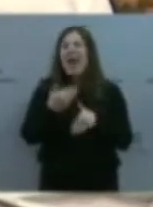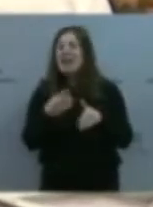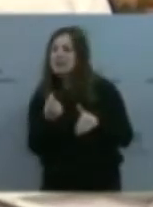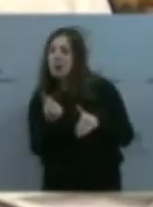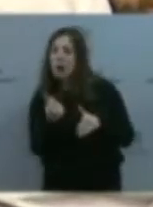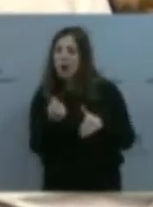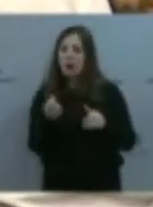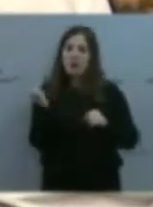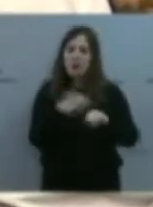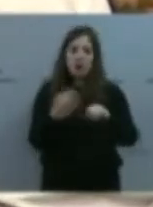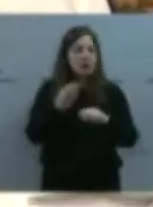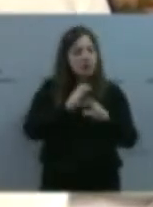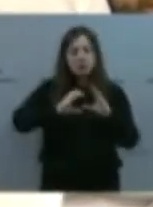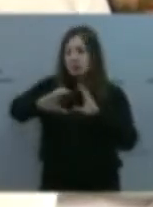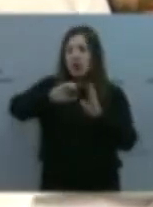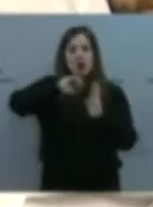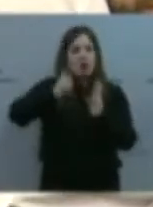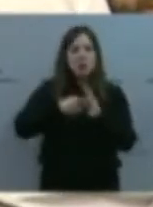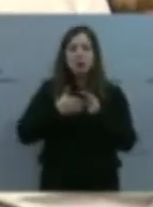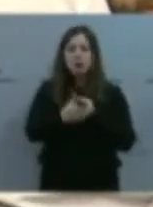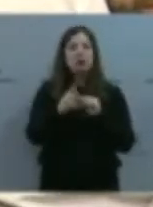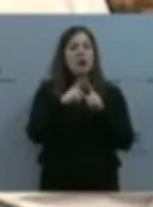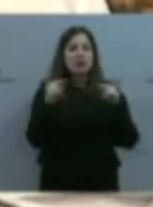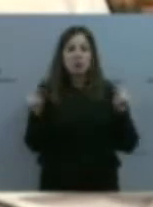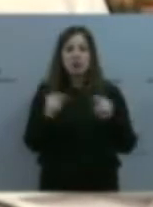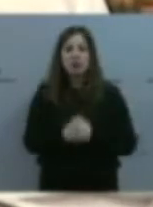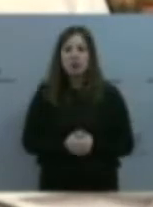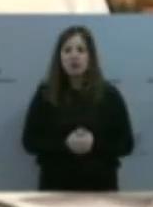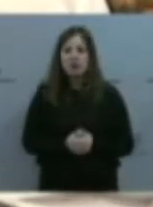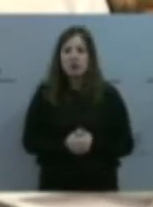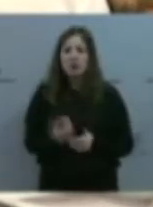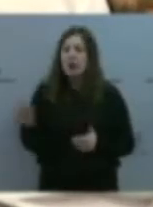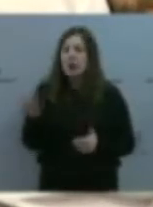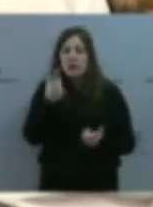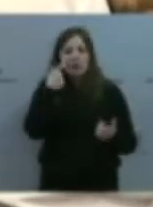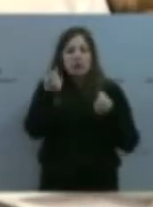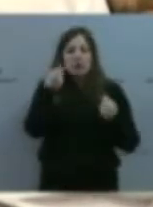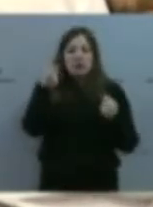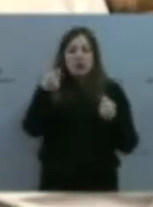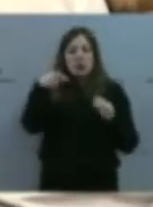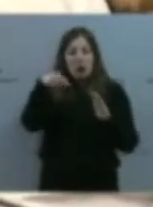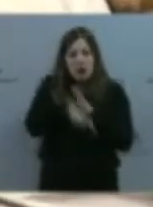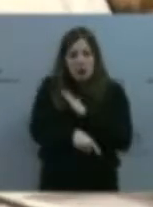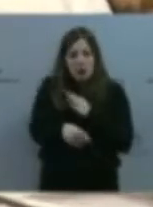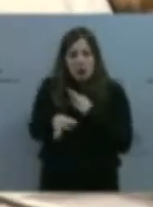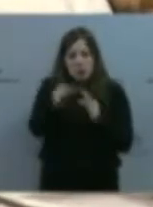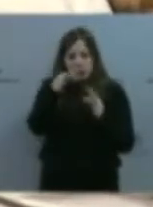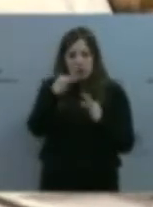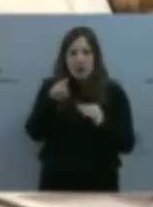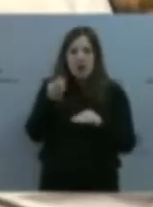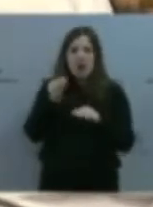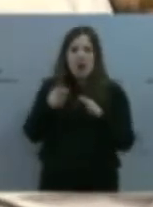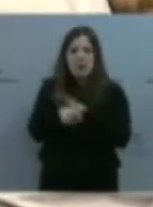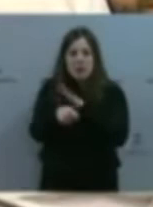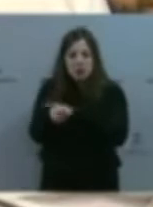futuro de Asturias? Hay que establecer un control exhaustivo de las inversiones, planificando con detalle, para que los proyectos que se lleven